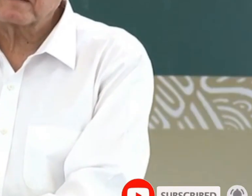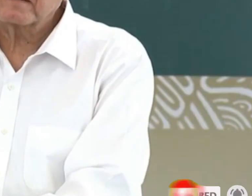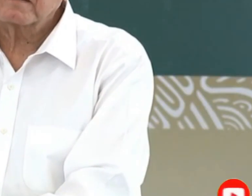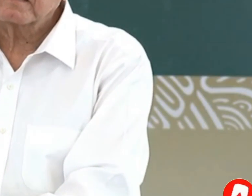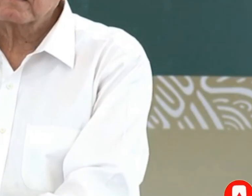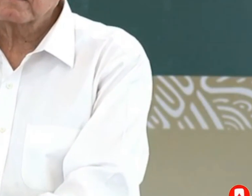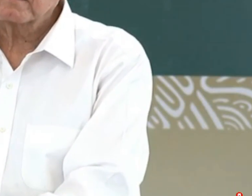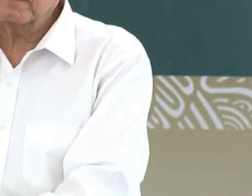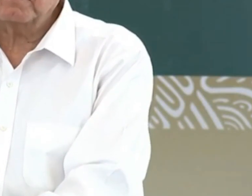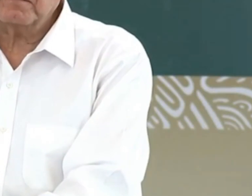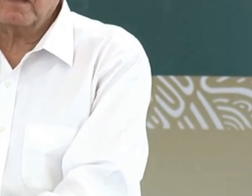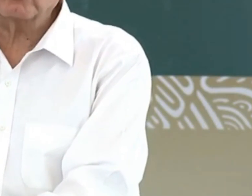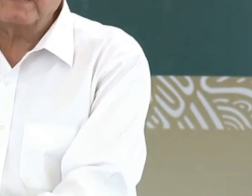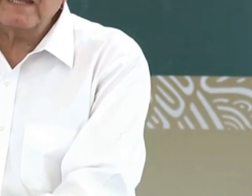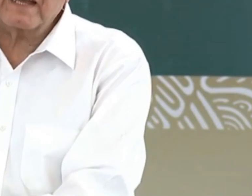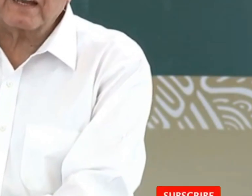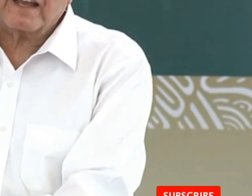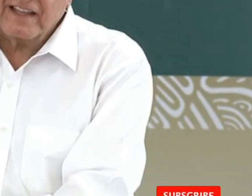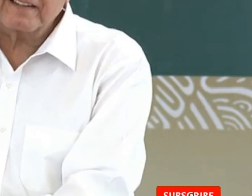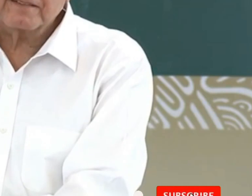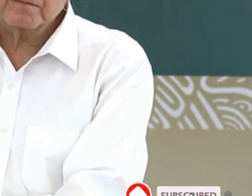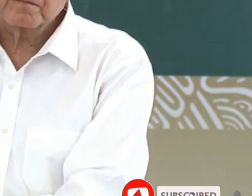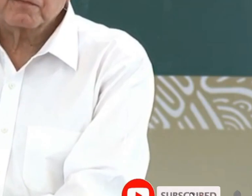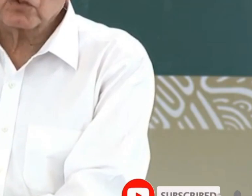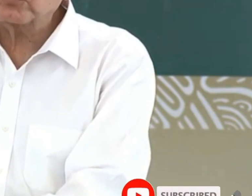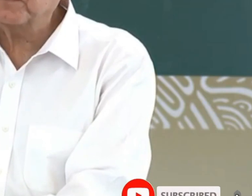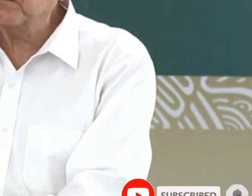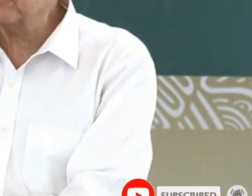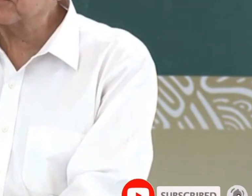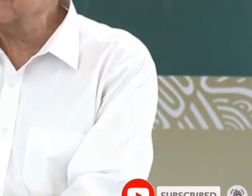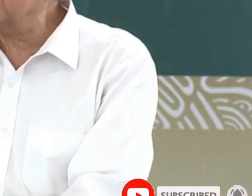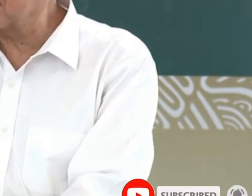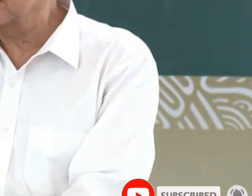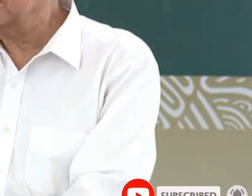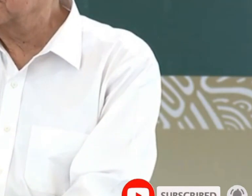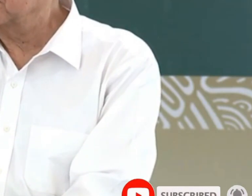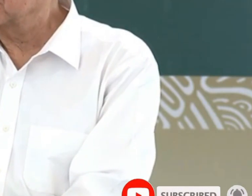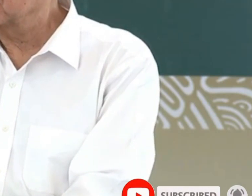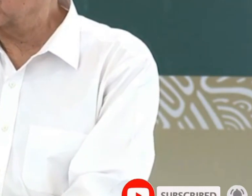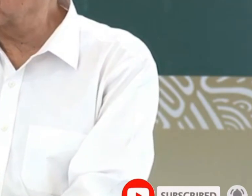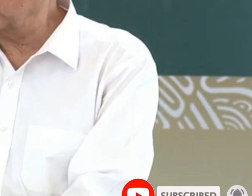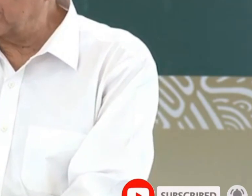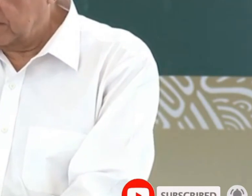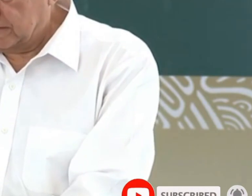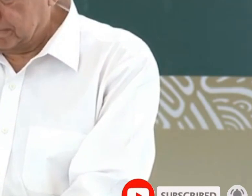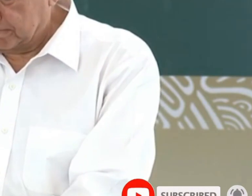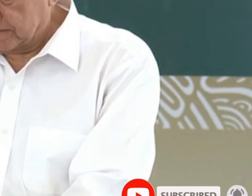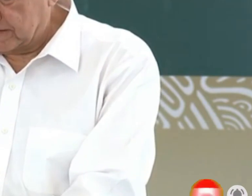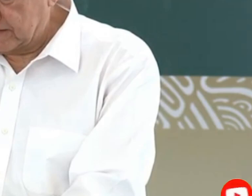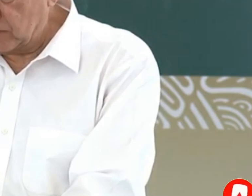DN3 y auxilian a la gente, son los primeros en llegar cuando